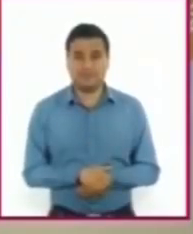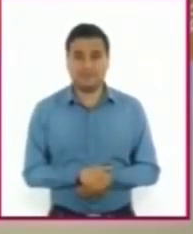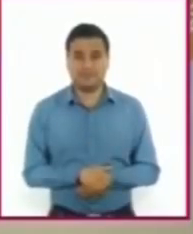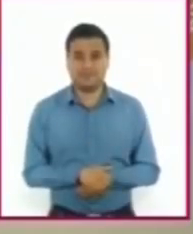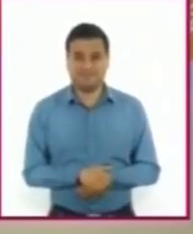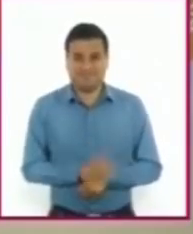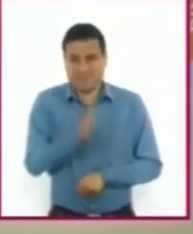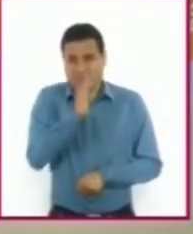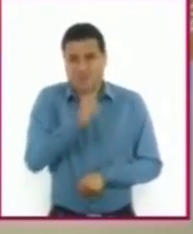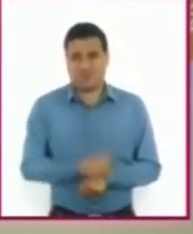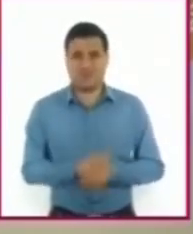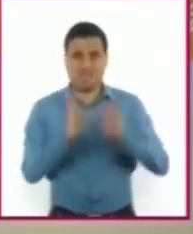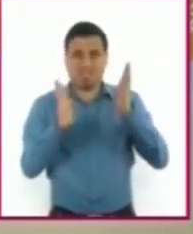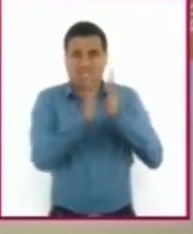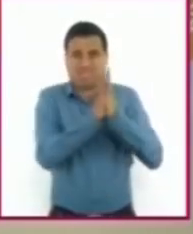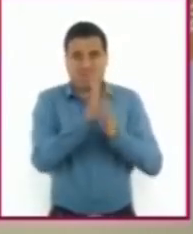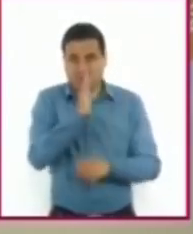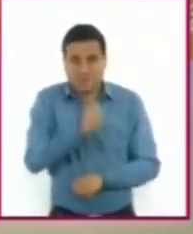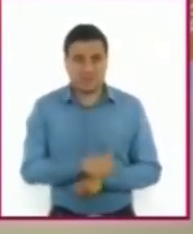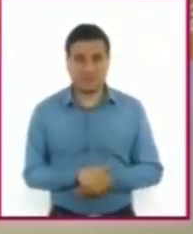Pero no queda.